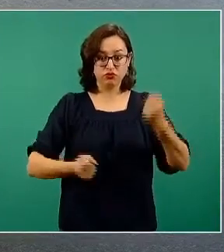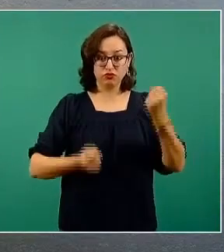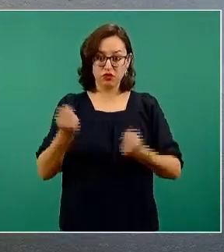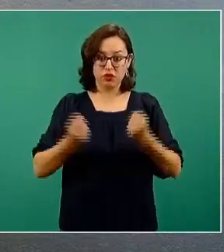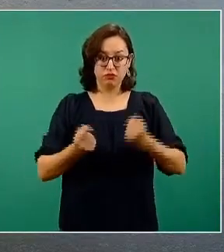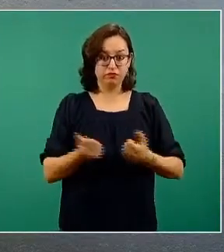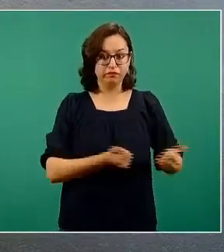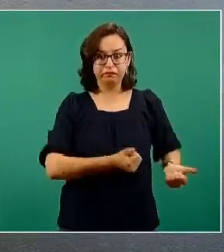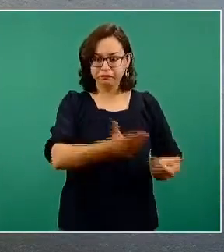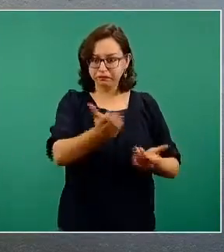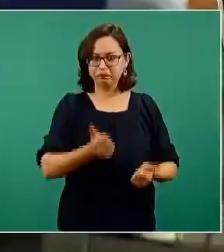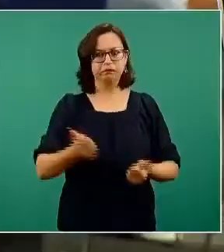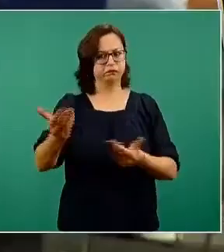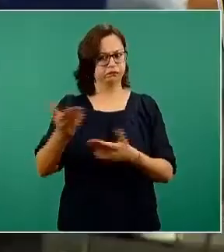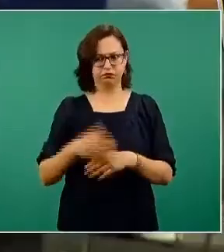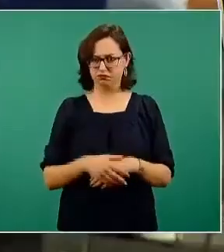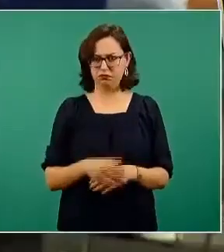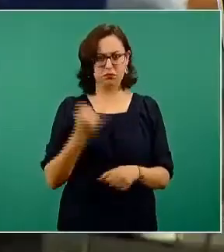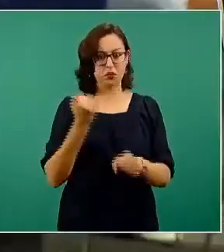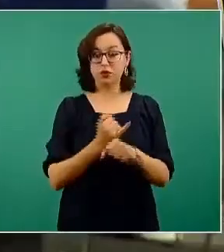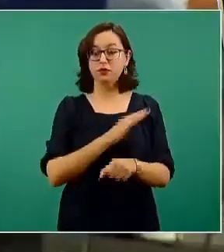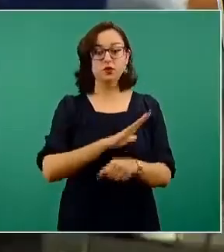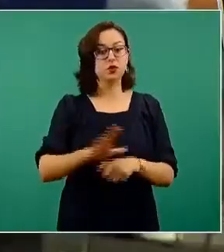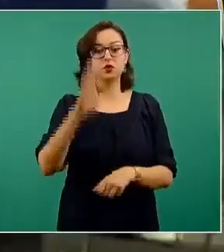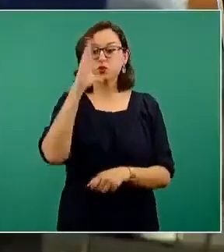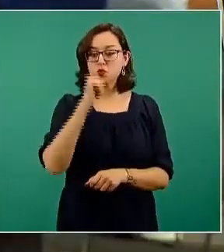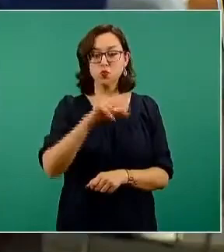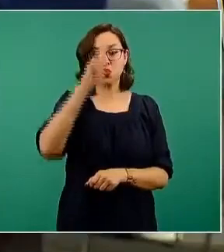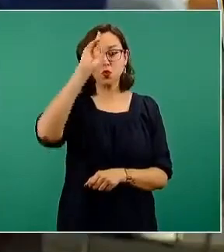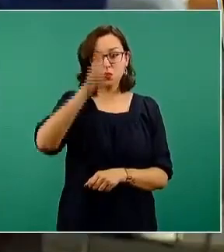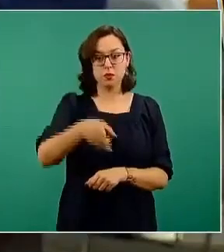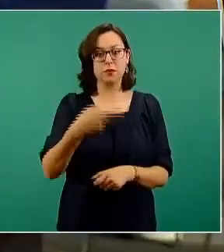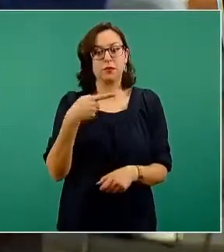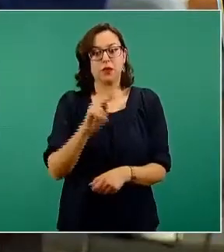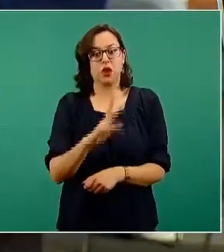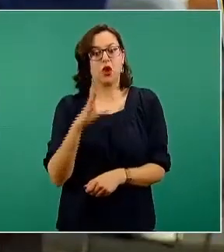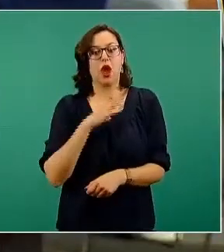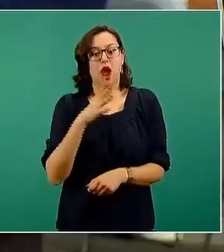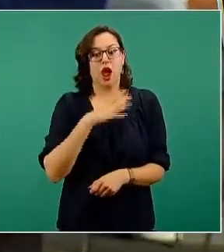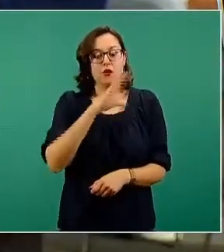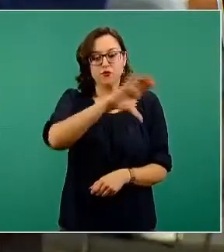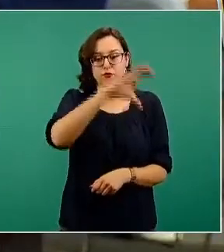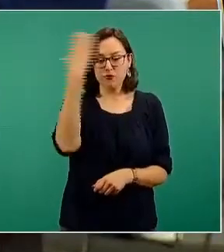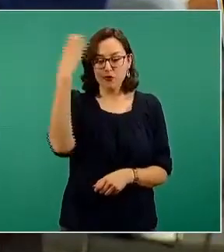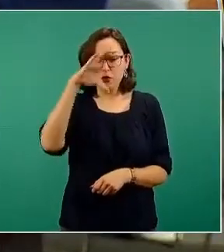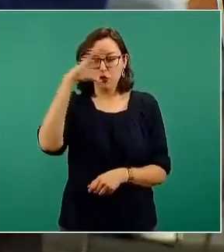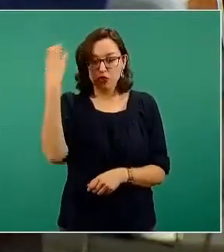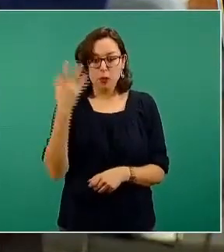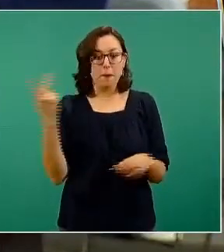autos. Pero hemos visto algunas fotografías de que estas brigadas de vacunación luego llevan a la